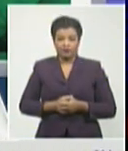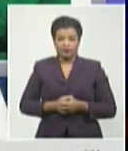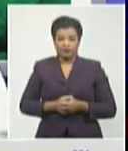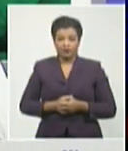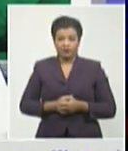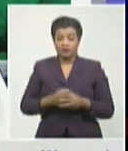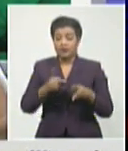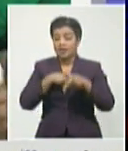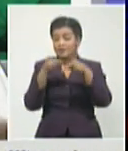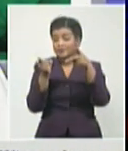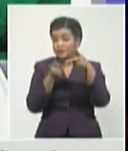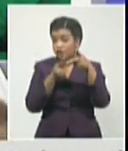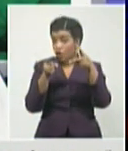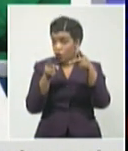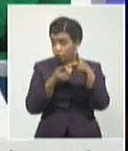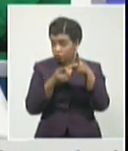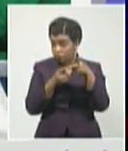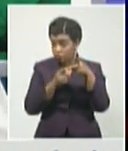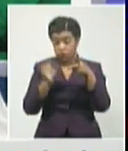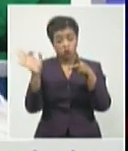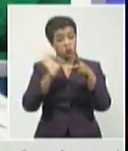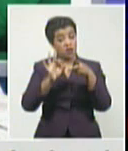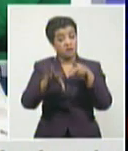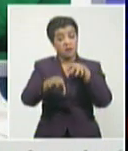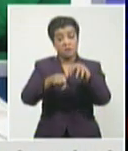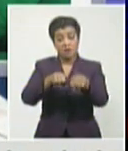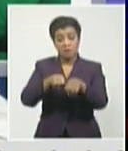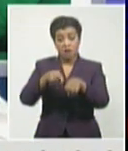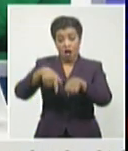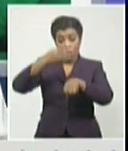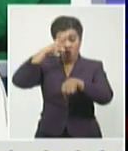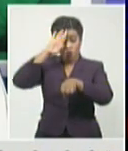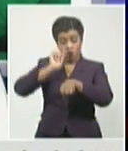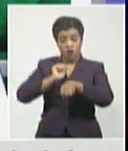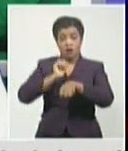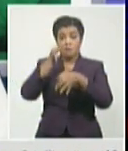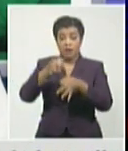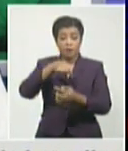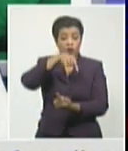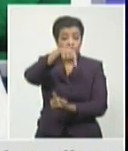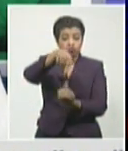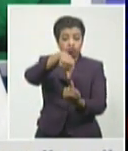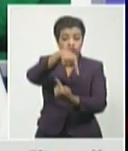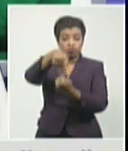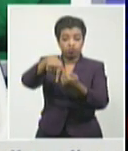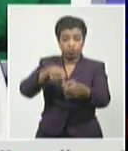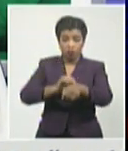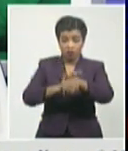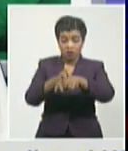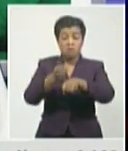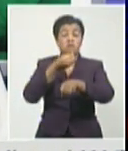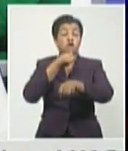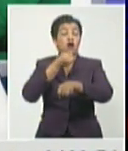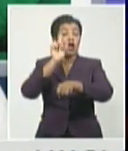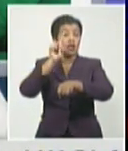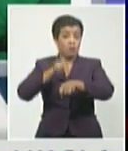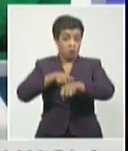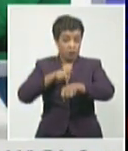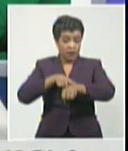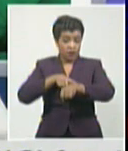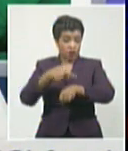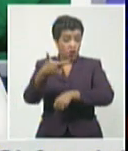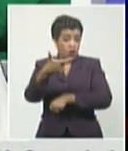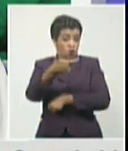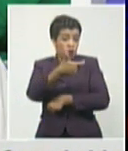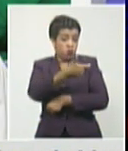que tampoco se ha identificado es que con estas mutaciones llegó un momento en que la vacuna que está